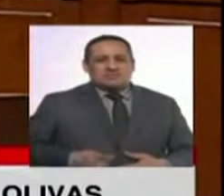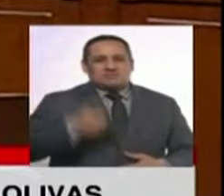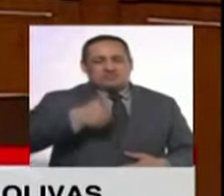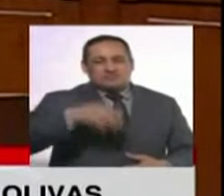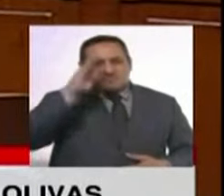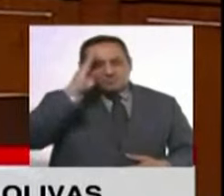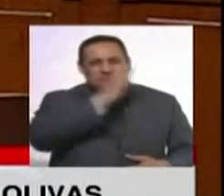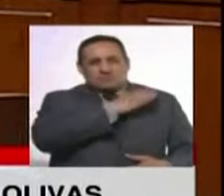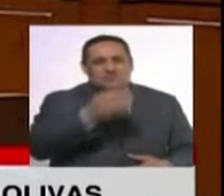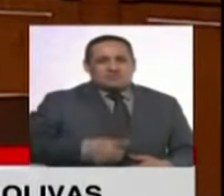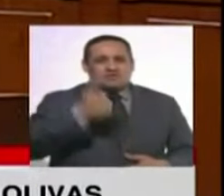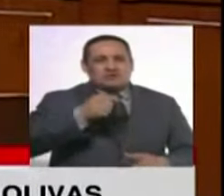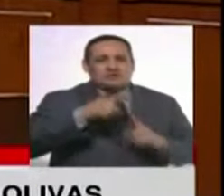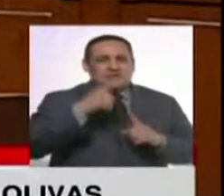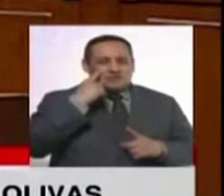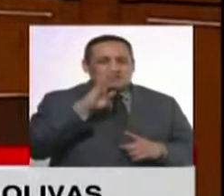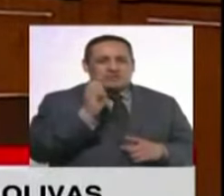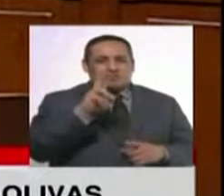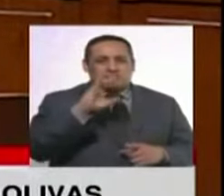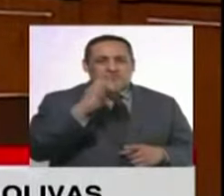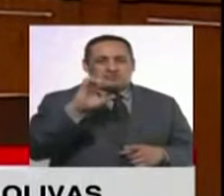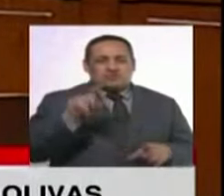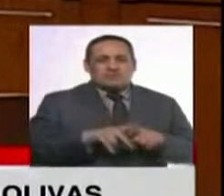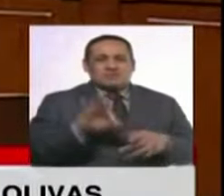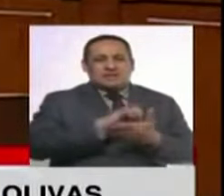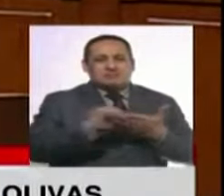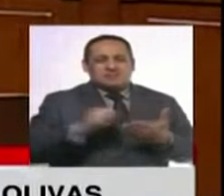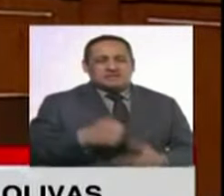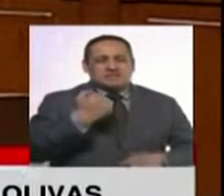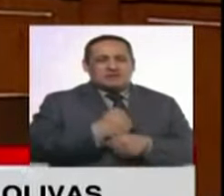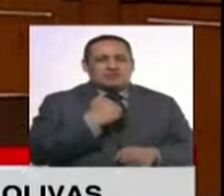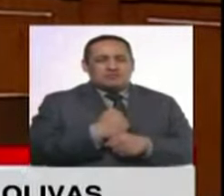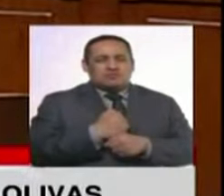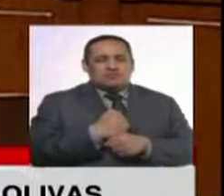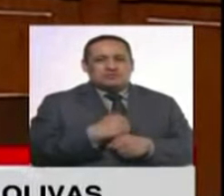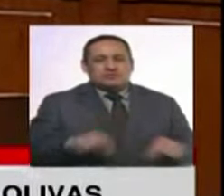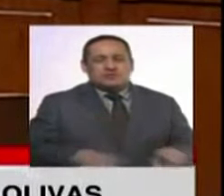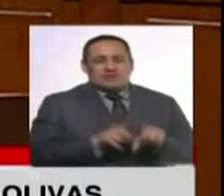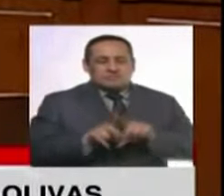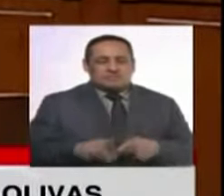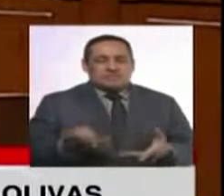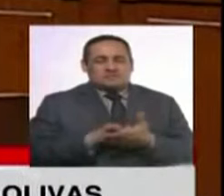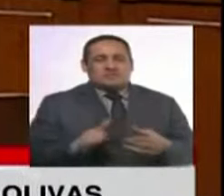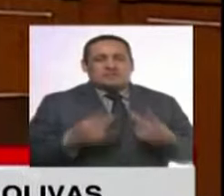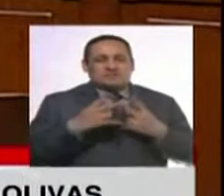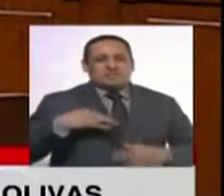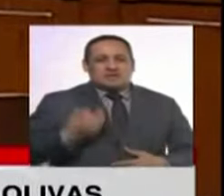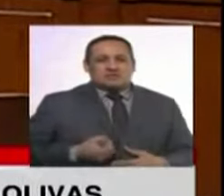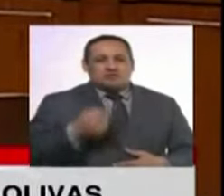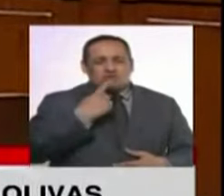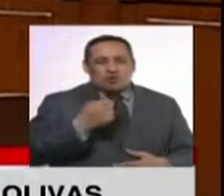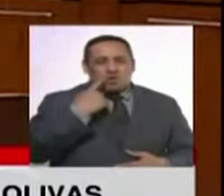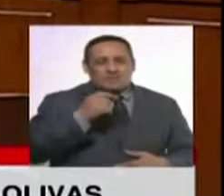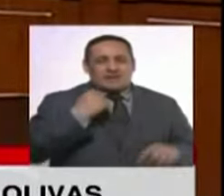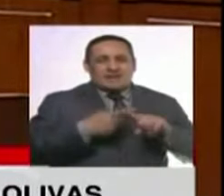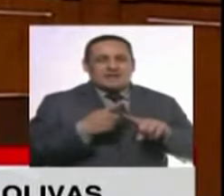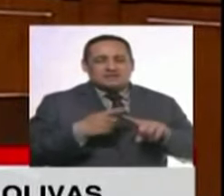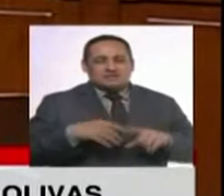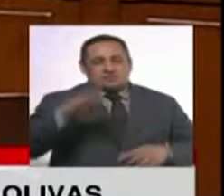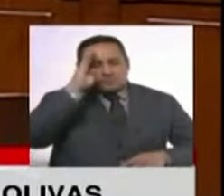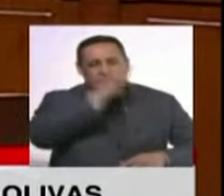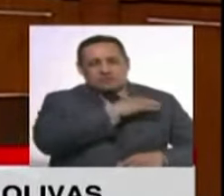Antonio comandante general tiburcio estuvo tres meses también en función y el señor comandante es comandante